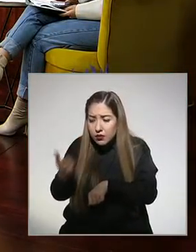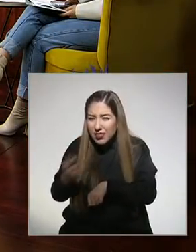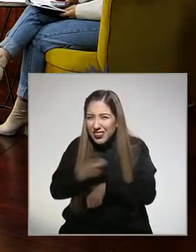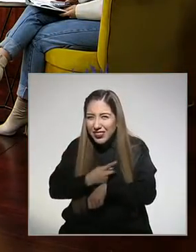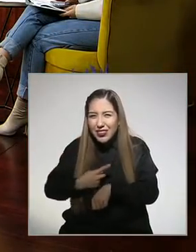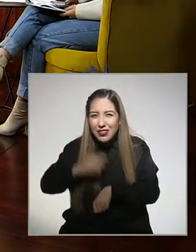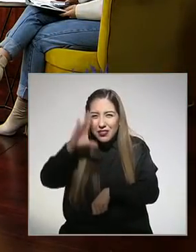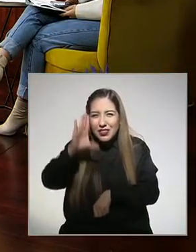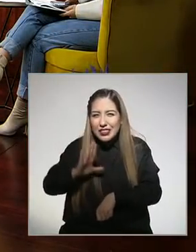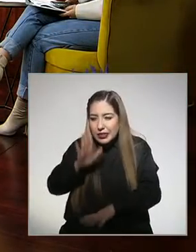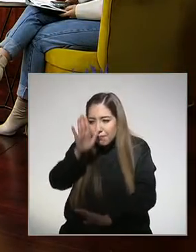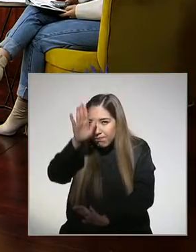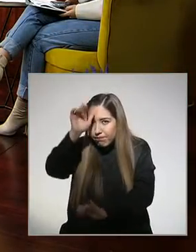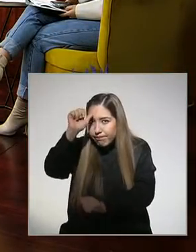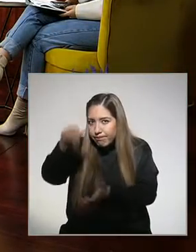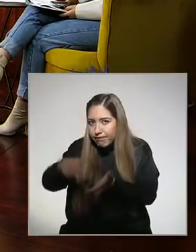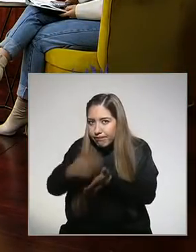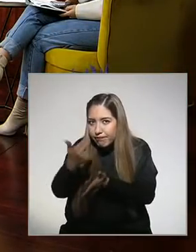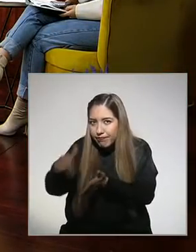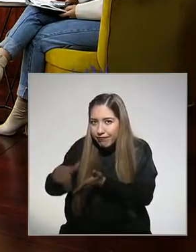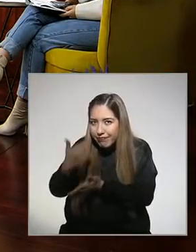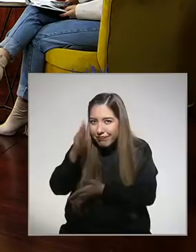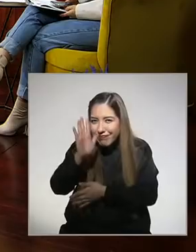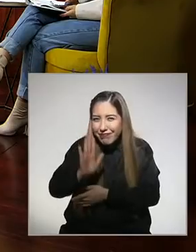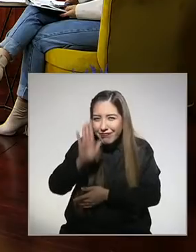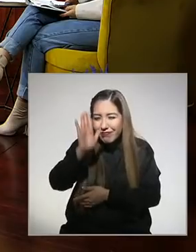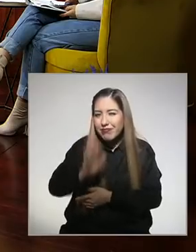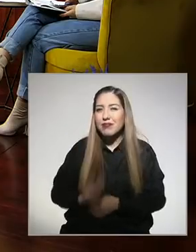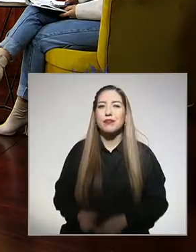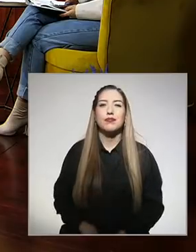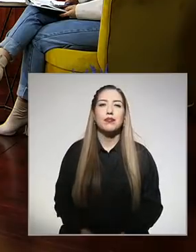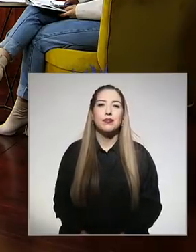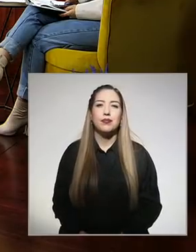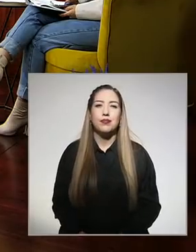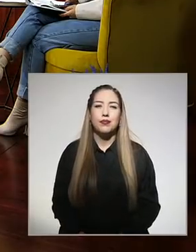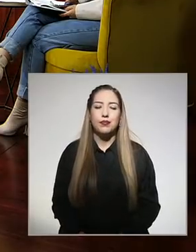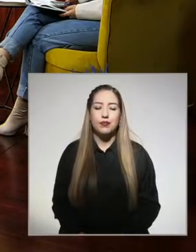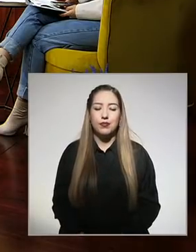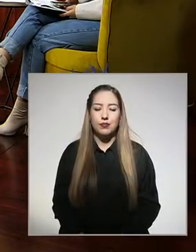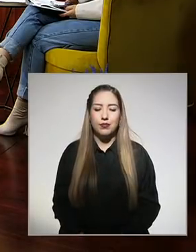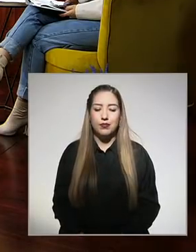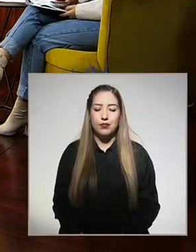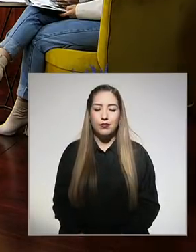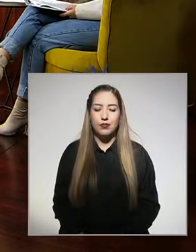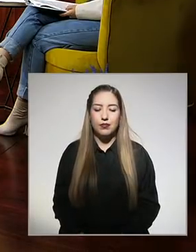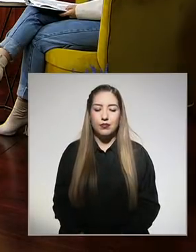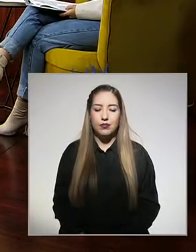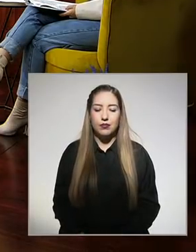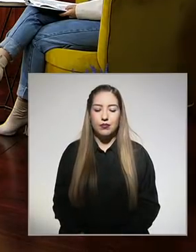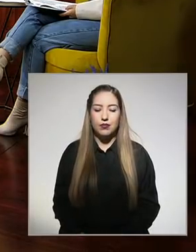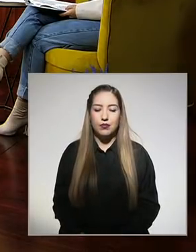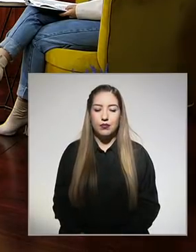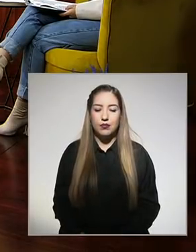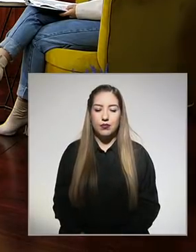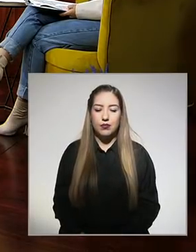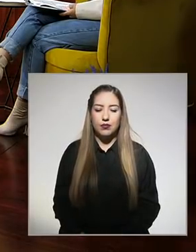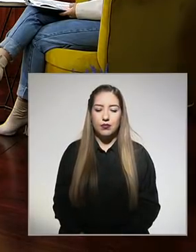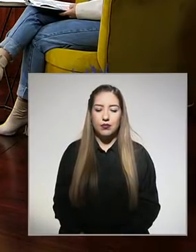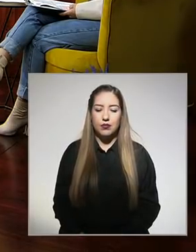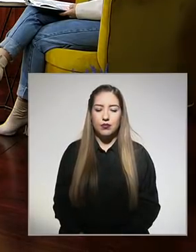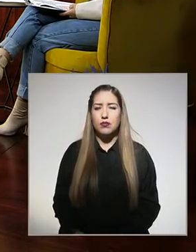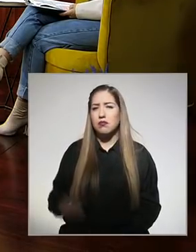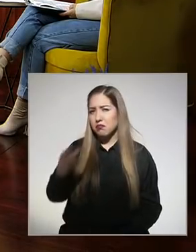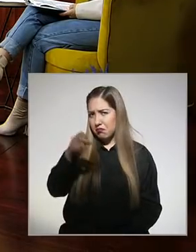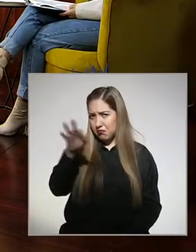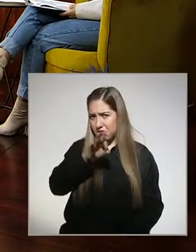de convenio que simbólicamente hasta firman. Es nada más como un elemento de refuerzo que puede